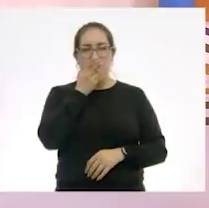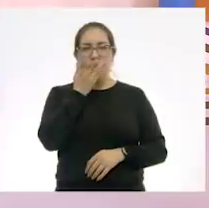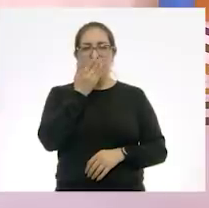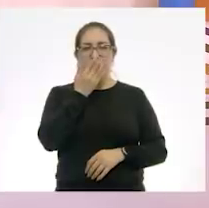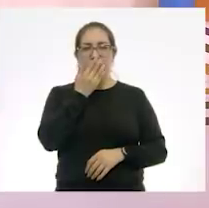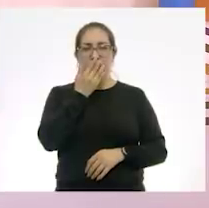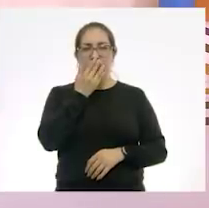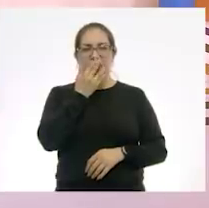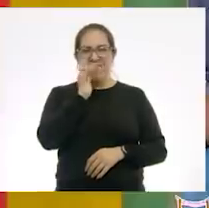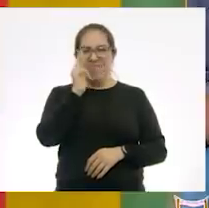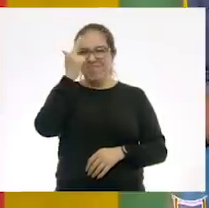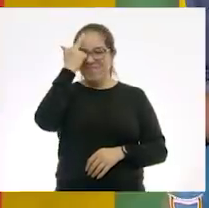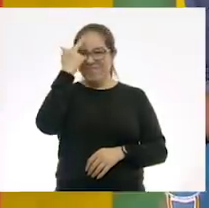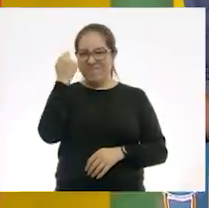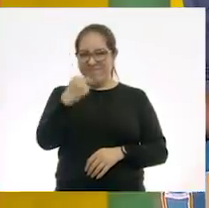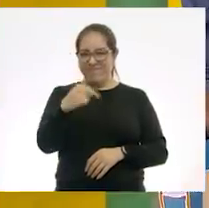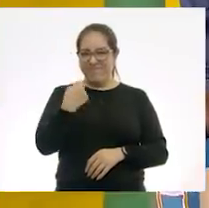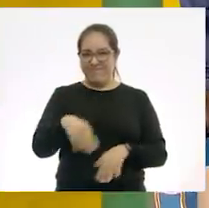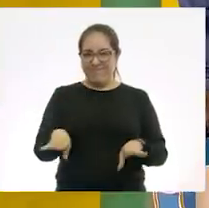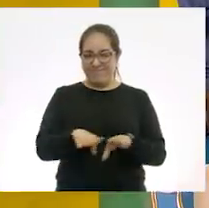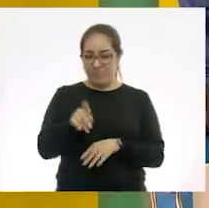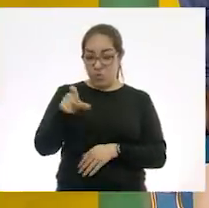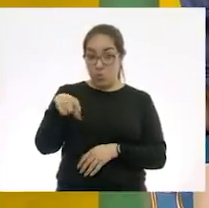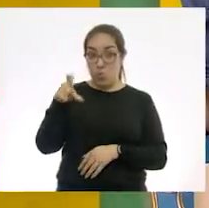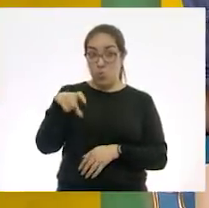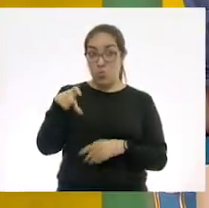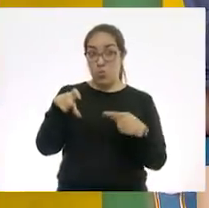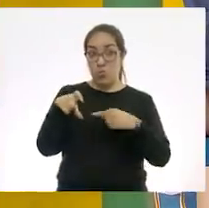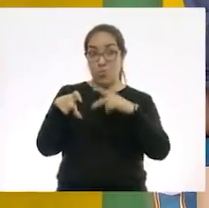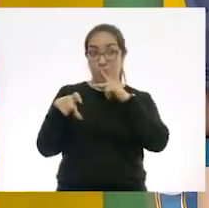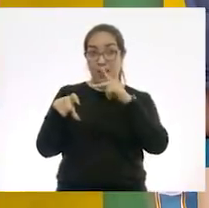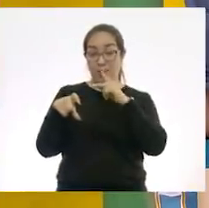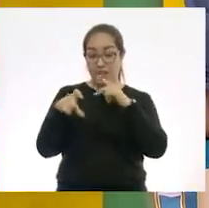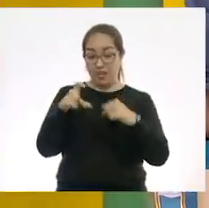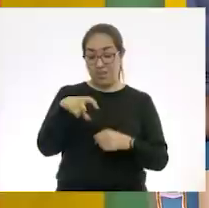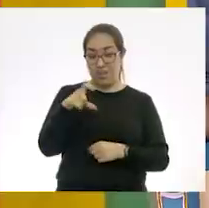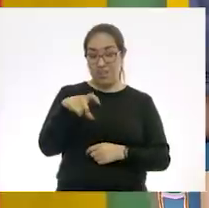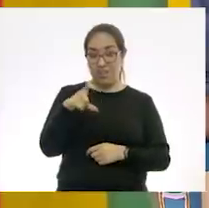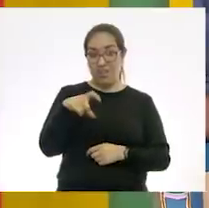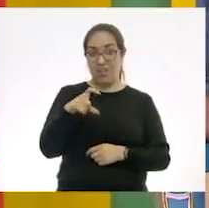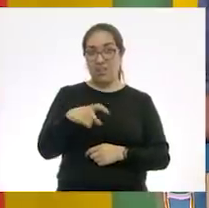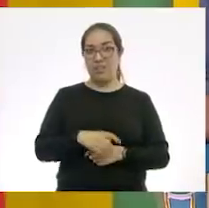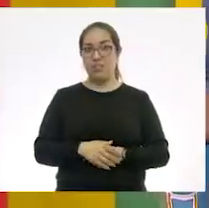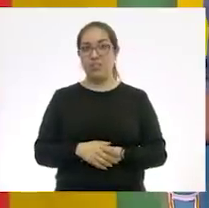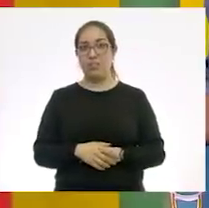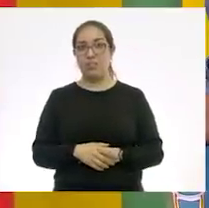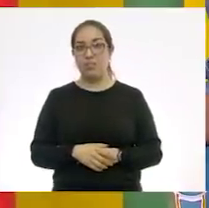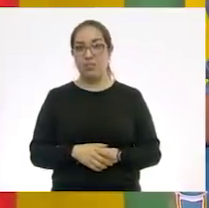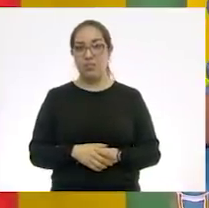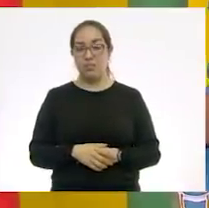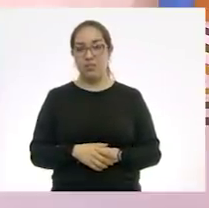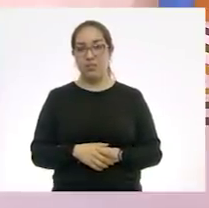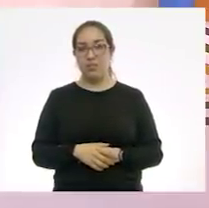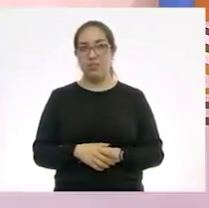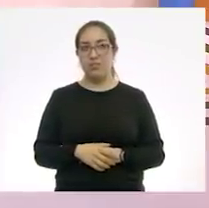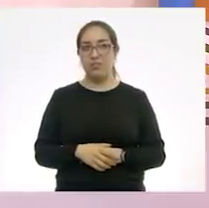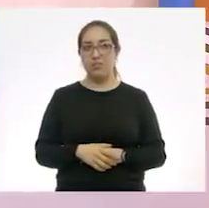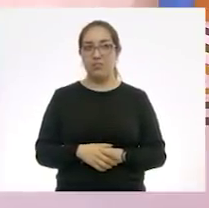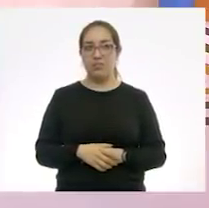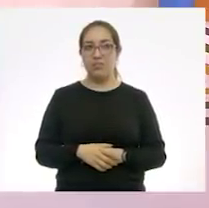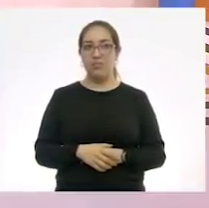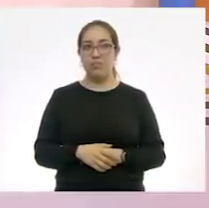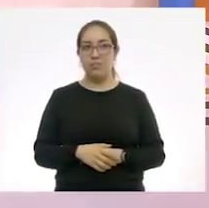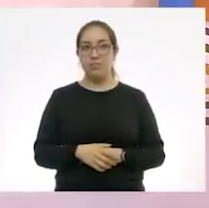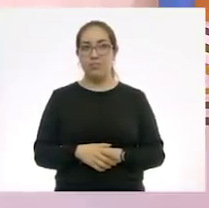llamaba? Empiezan con Q. ¿Con Q? Con Q. ¿Y después con I? No. ¿No? Con U.